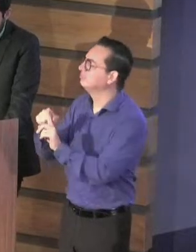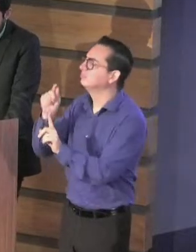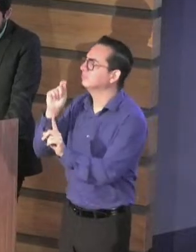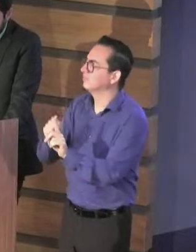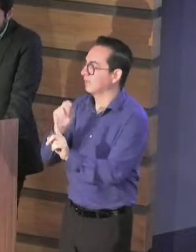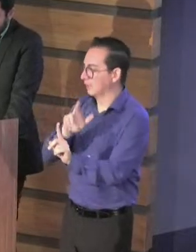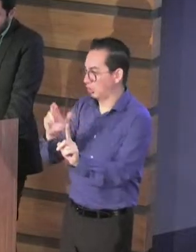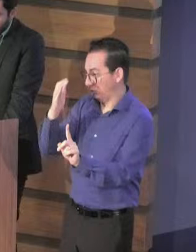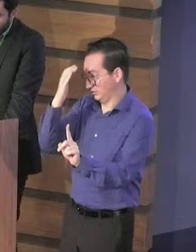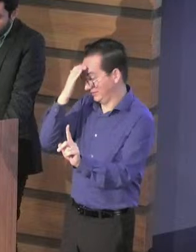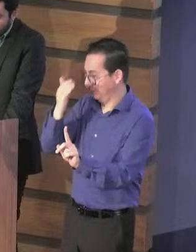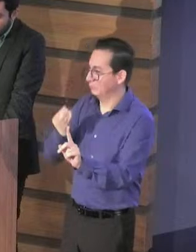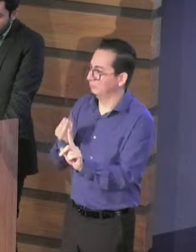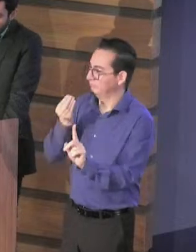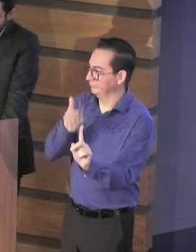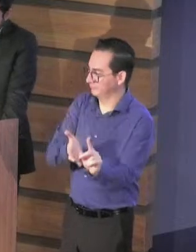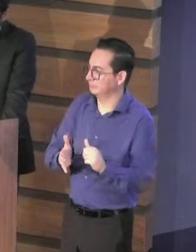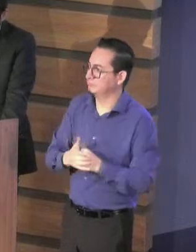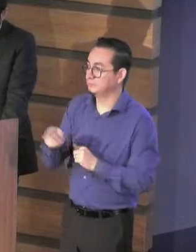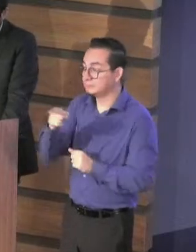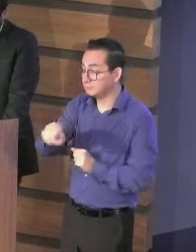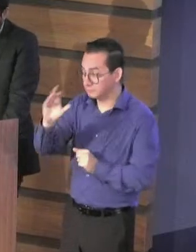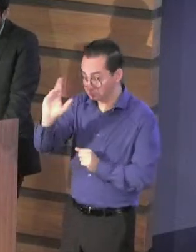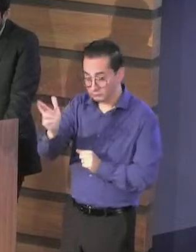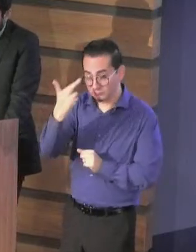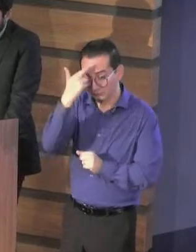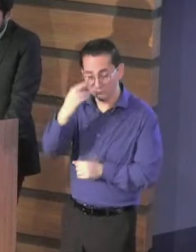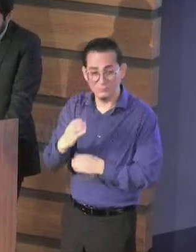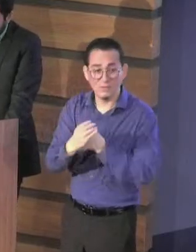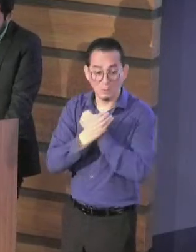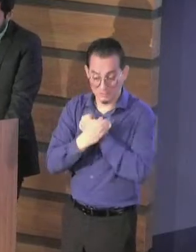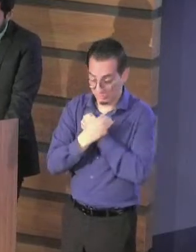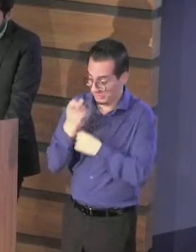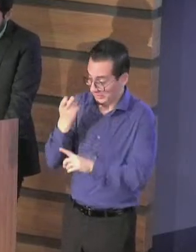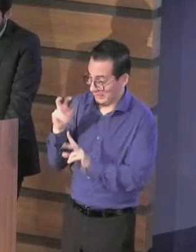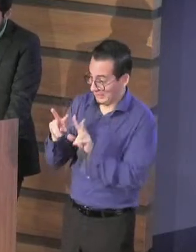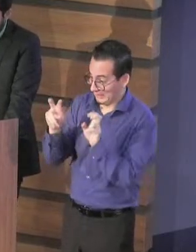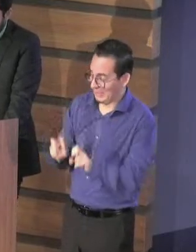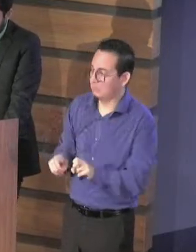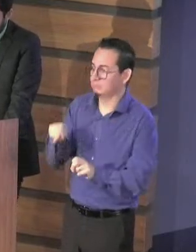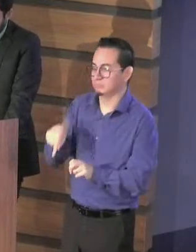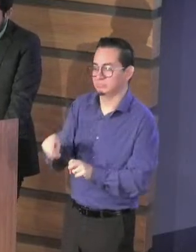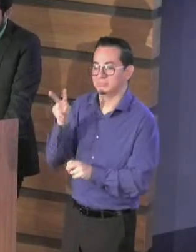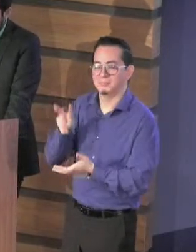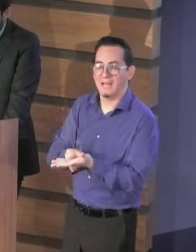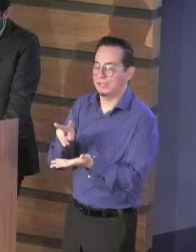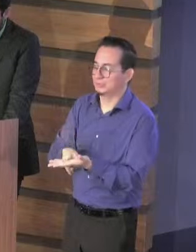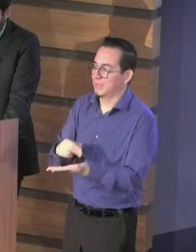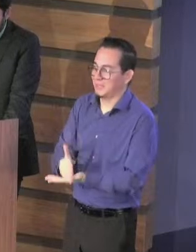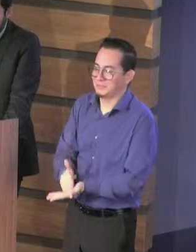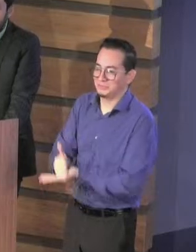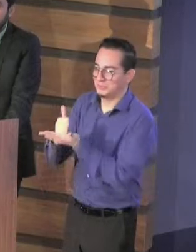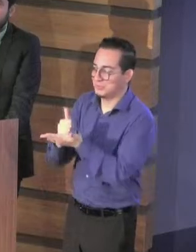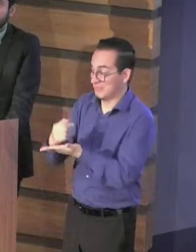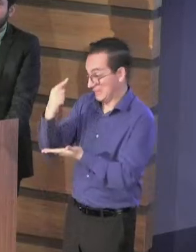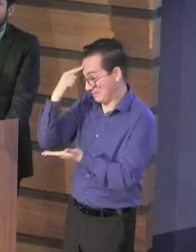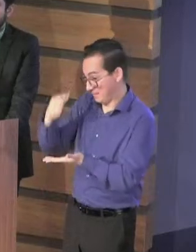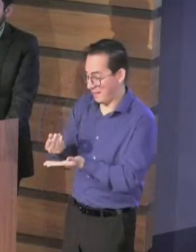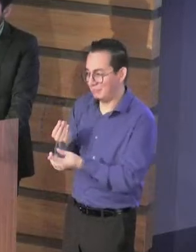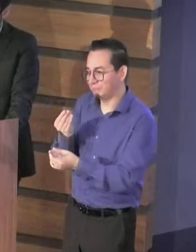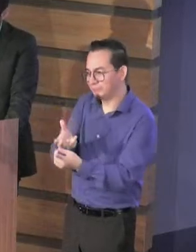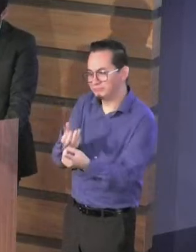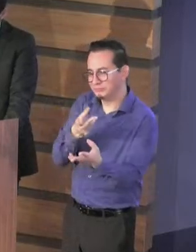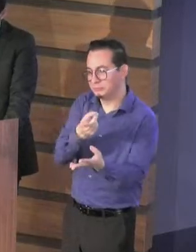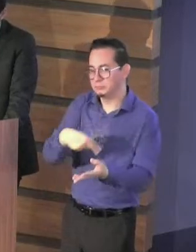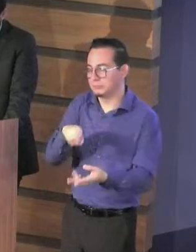garantizados. Recordemos que la educación es una herramienta poderosa que tiene el potencial de